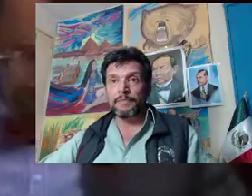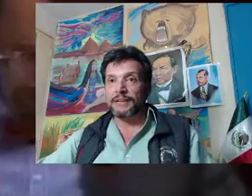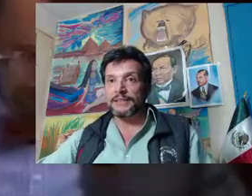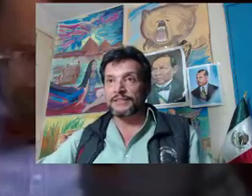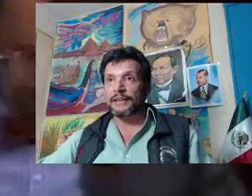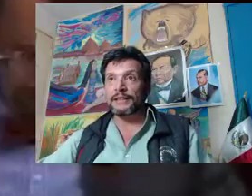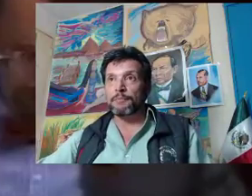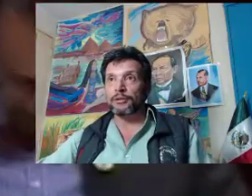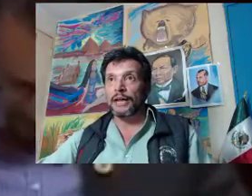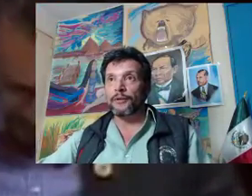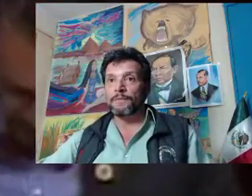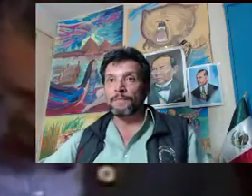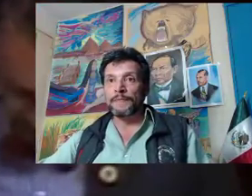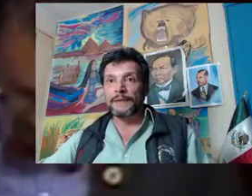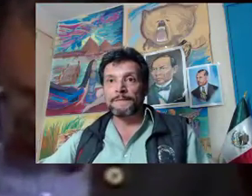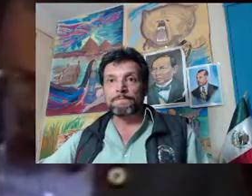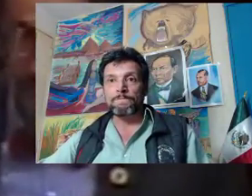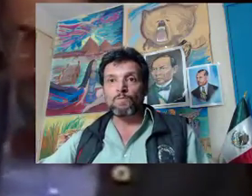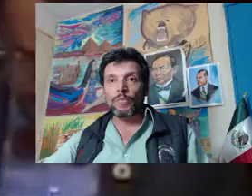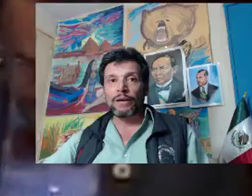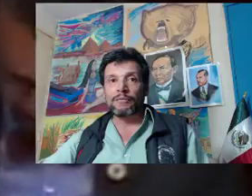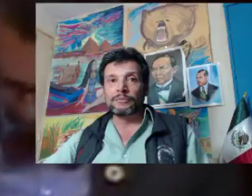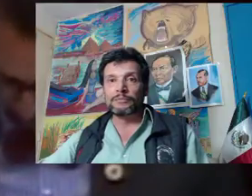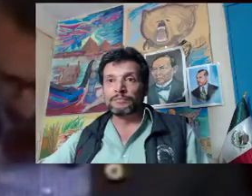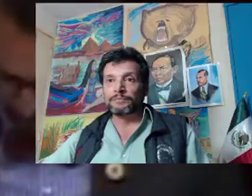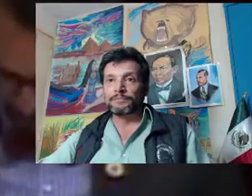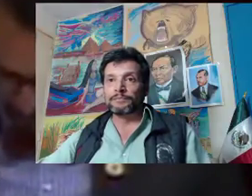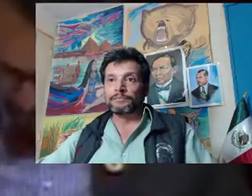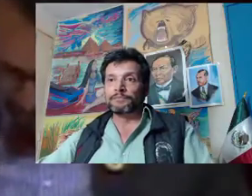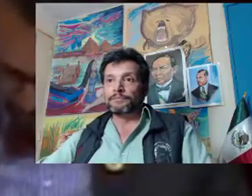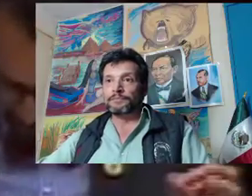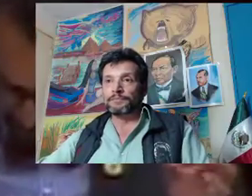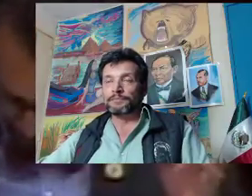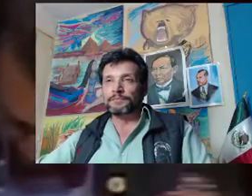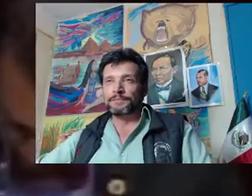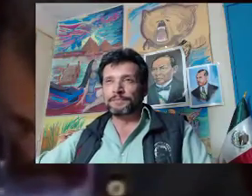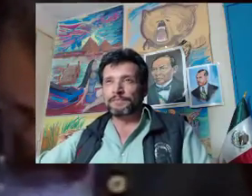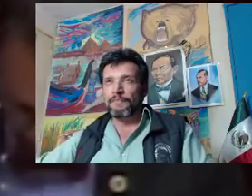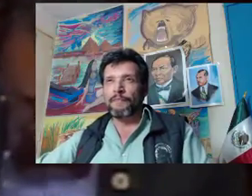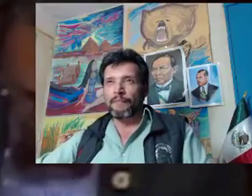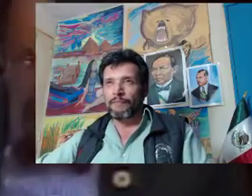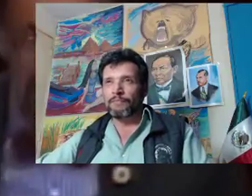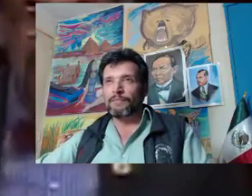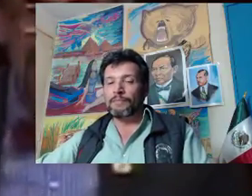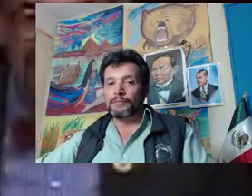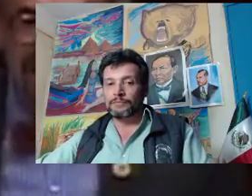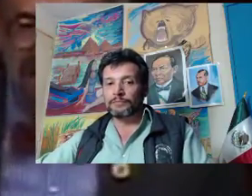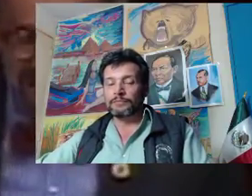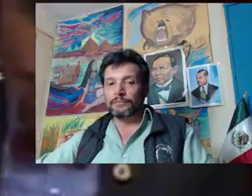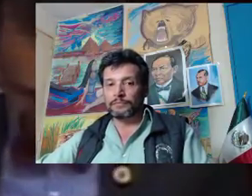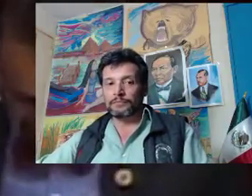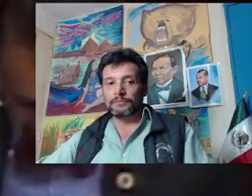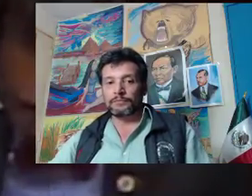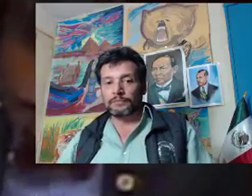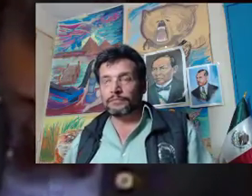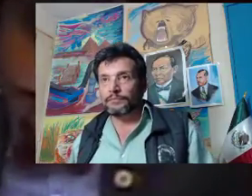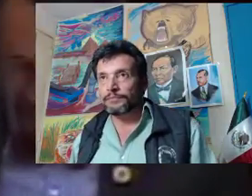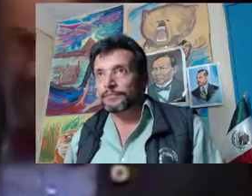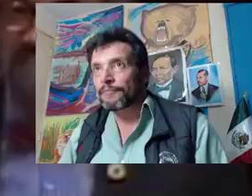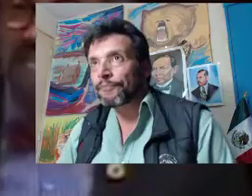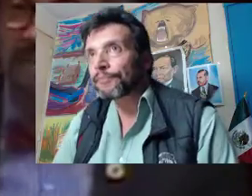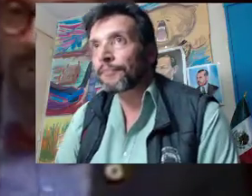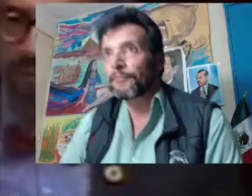PRD. Que había el derecho a la duda, sí, que lo que te movía eran las ganas de